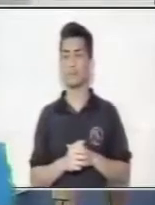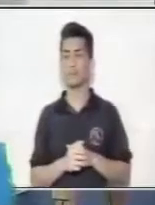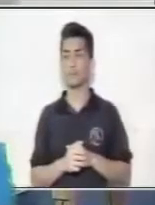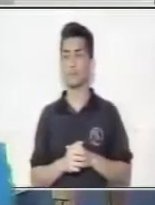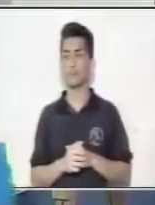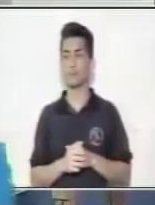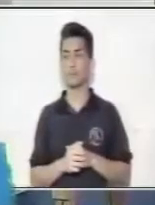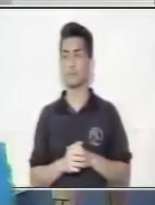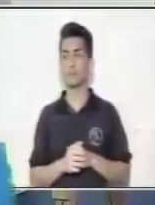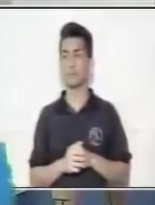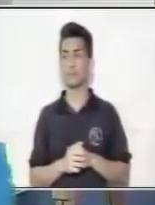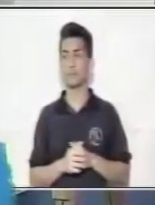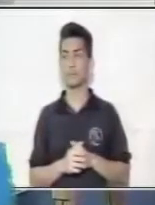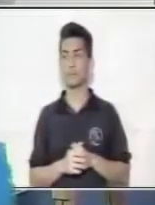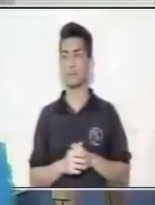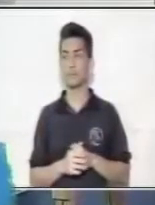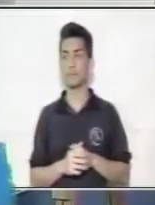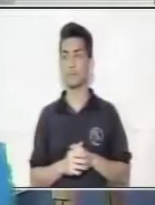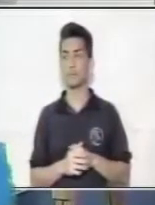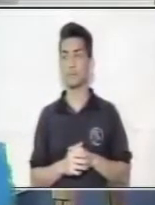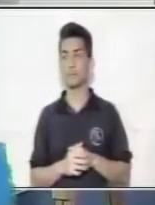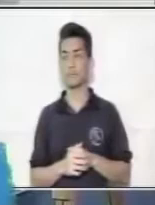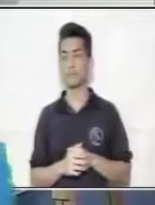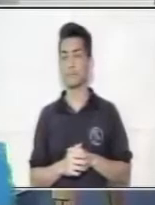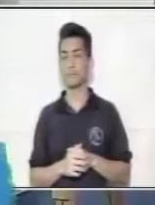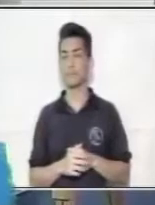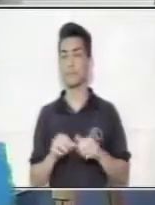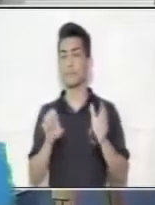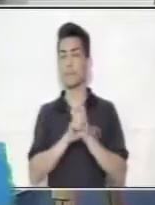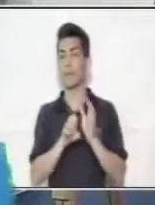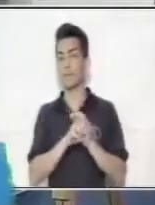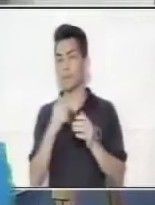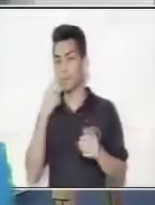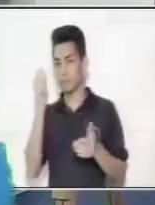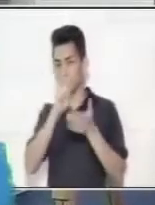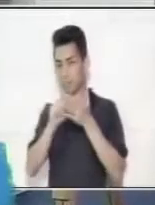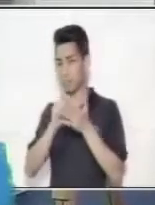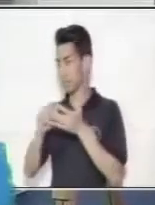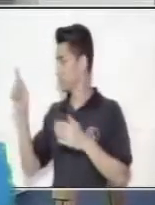bimembres. Y podemos identificar, venían corriendo